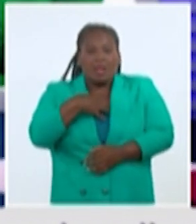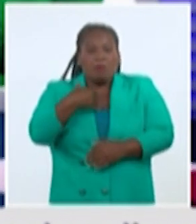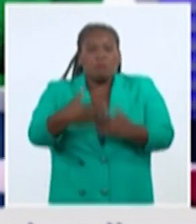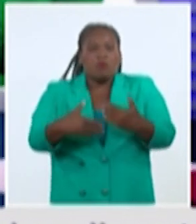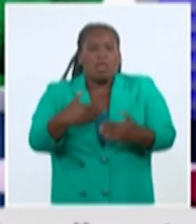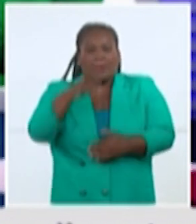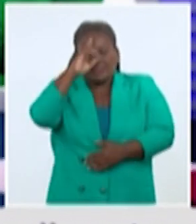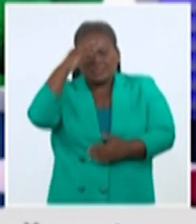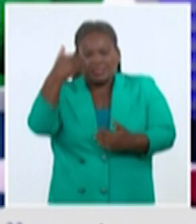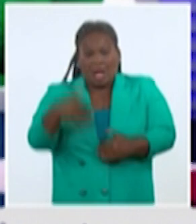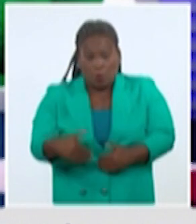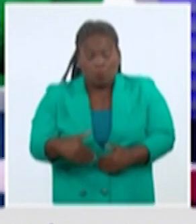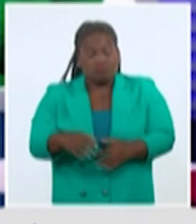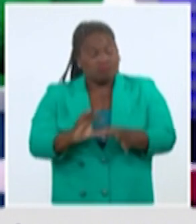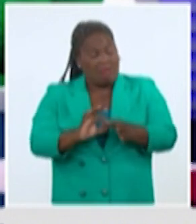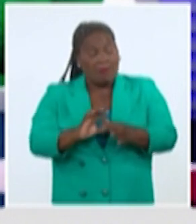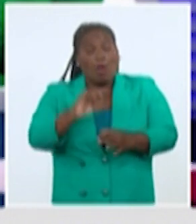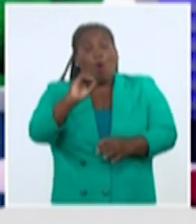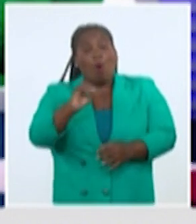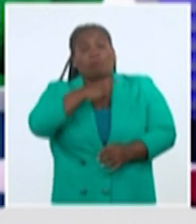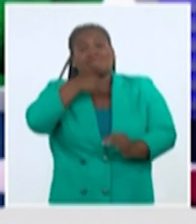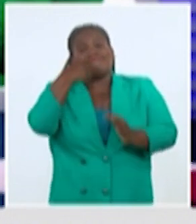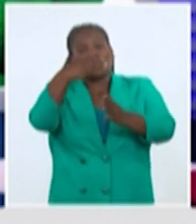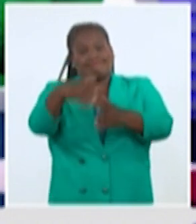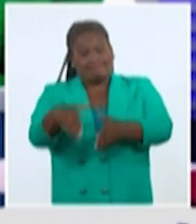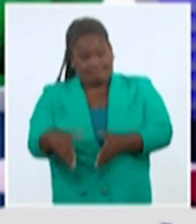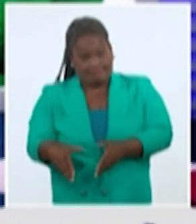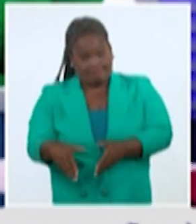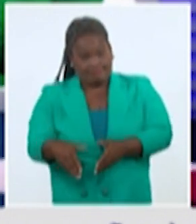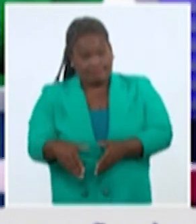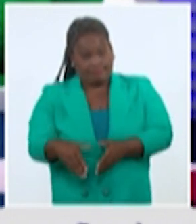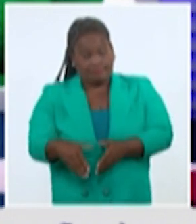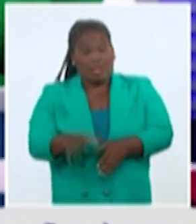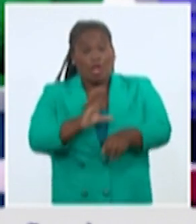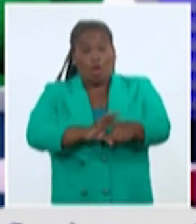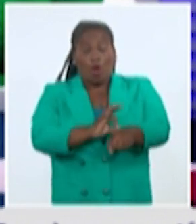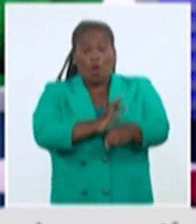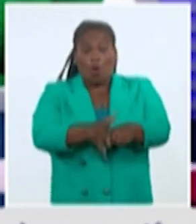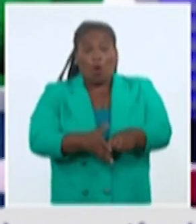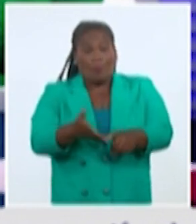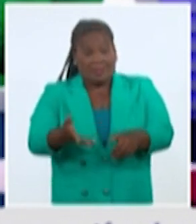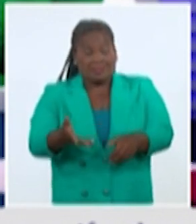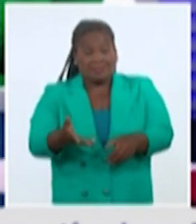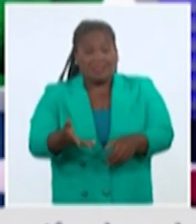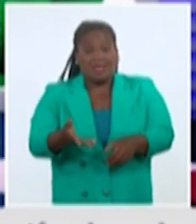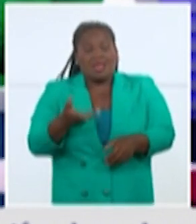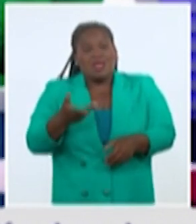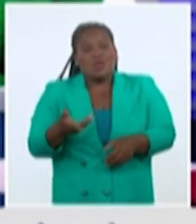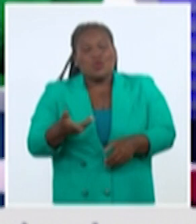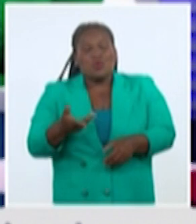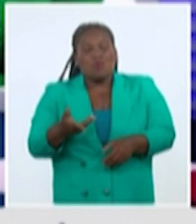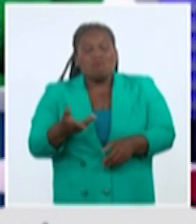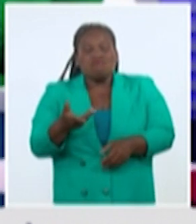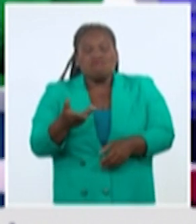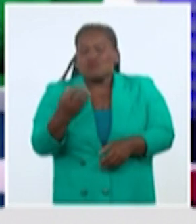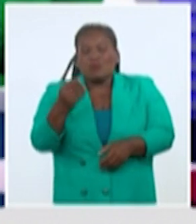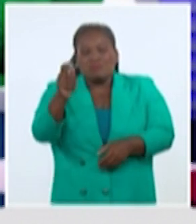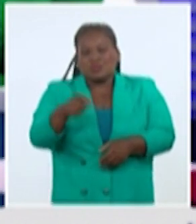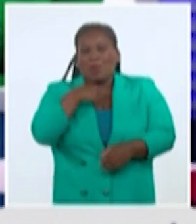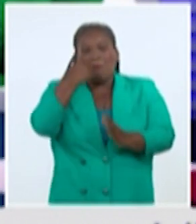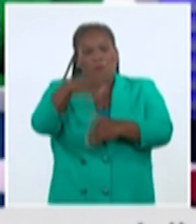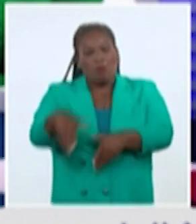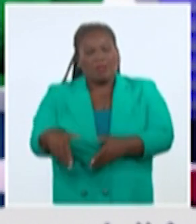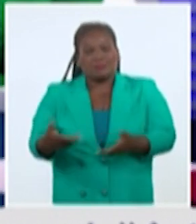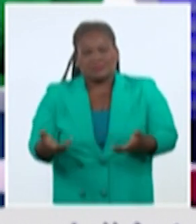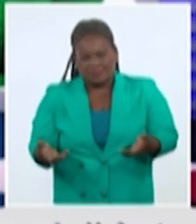inclusive fallecer, que es lo más lamentable. Realmente esta pandemia nos ha cobrado la vida de un número de cubanos importante. Y